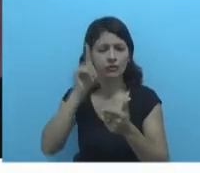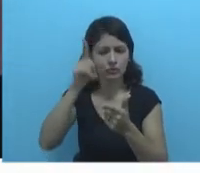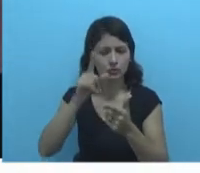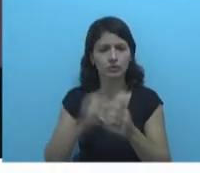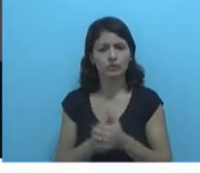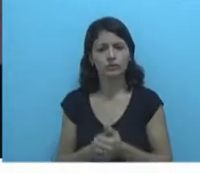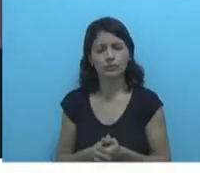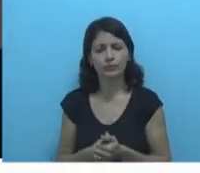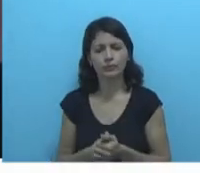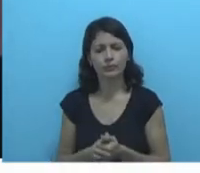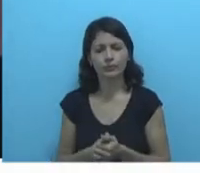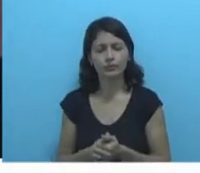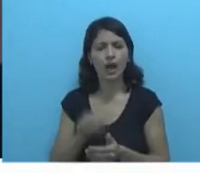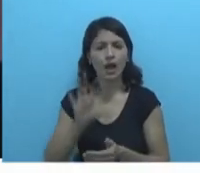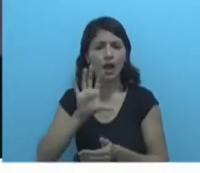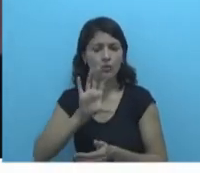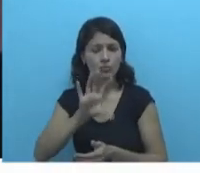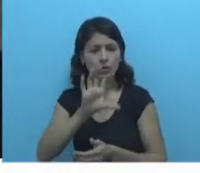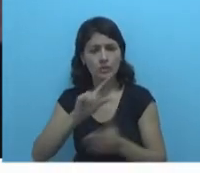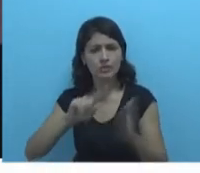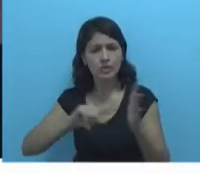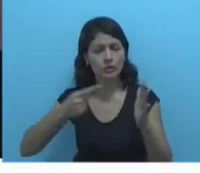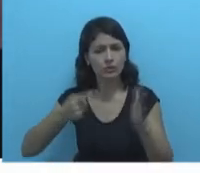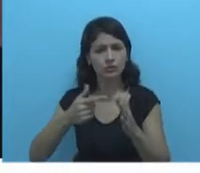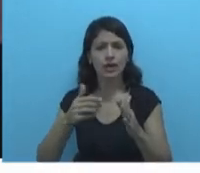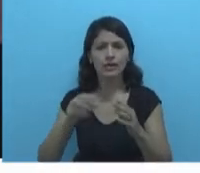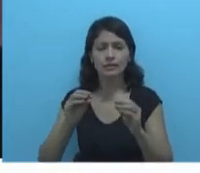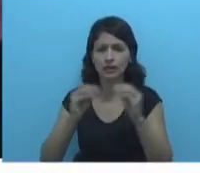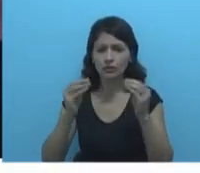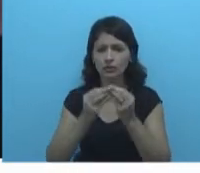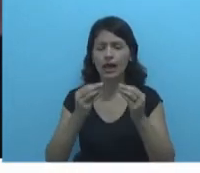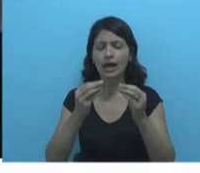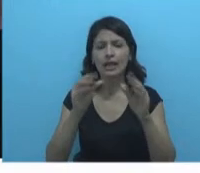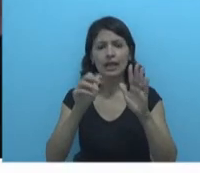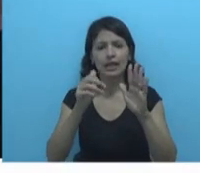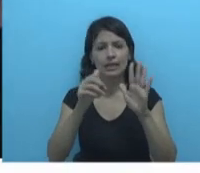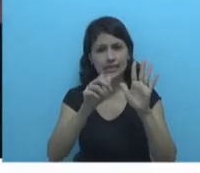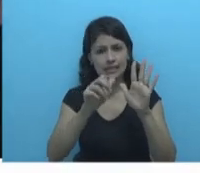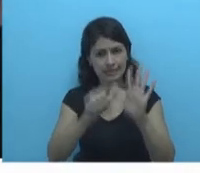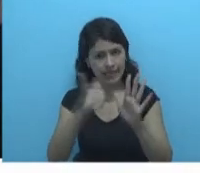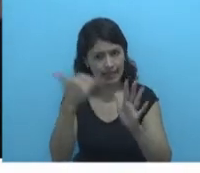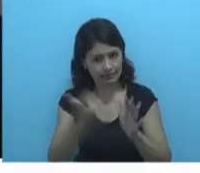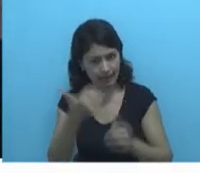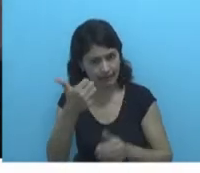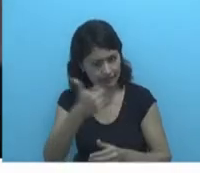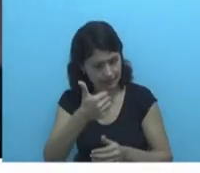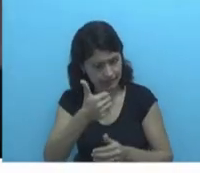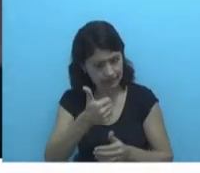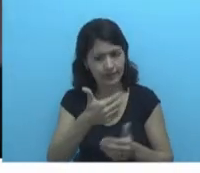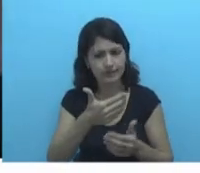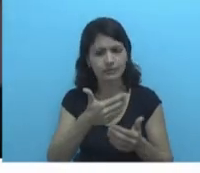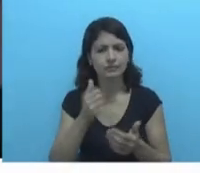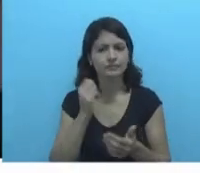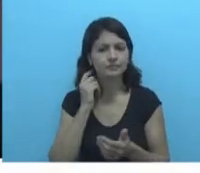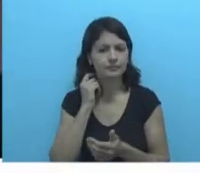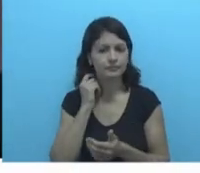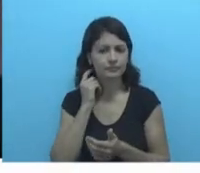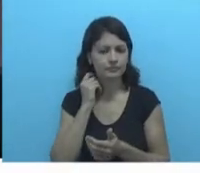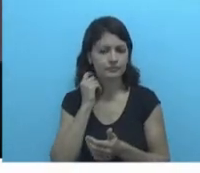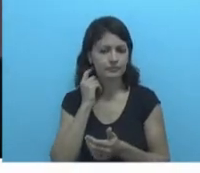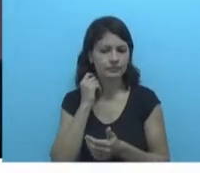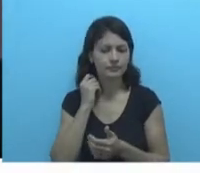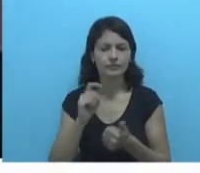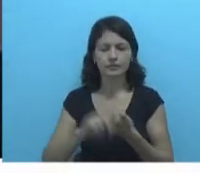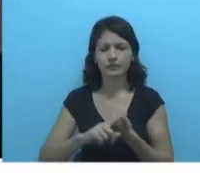6 plantas y el gobierno anunció la compra de empresas locales de otras 17. Esta semana la legislatura de